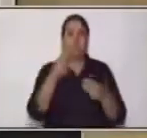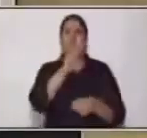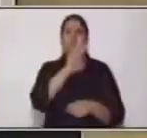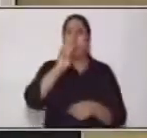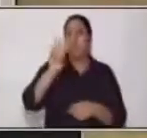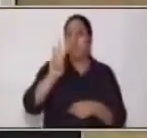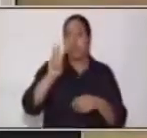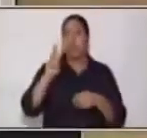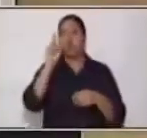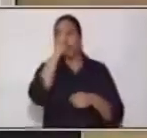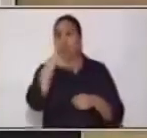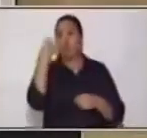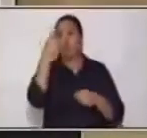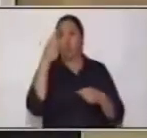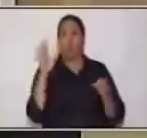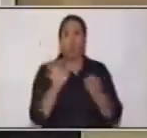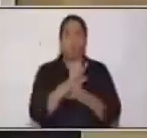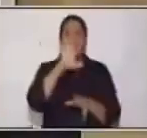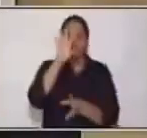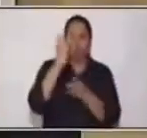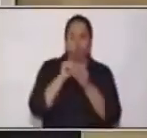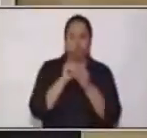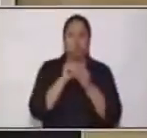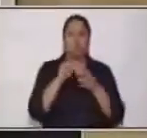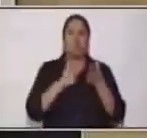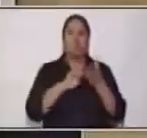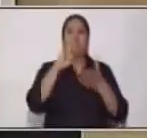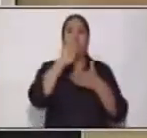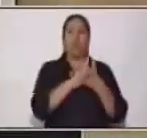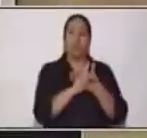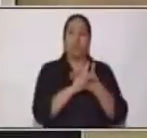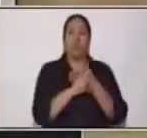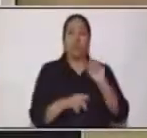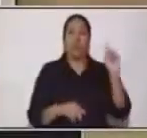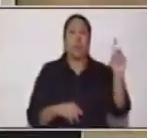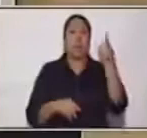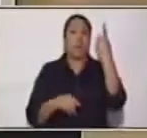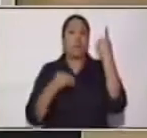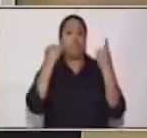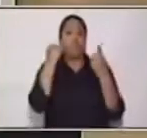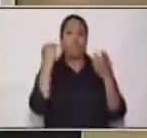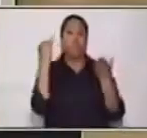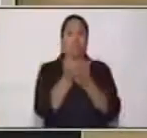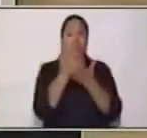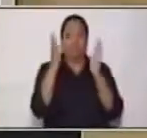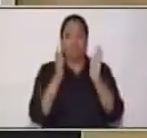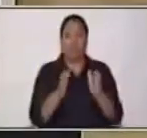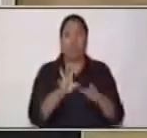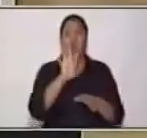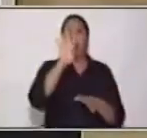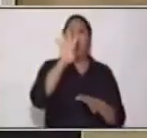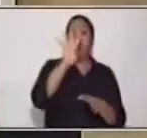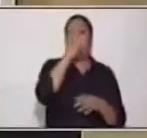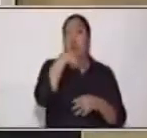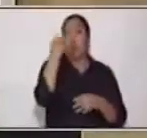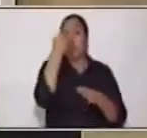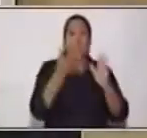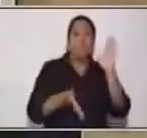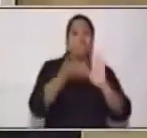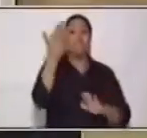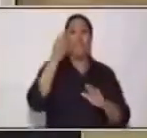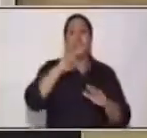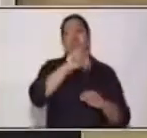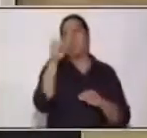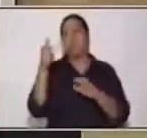total en un proyecto. Si el primer investigador dedica 4 horas más que su compañero, y viene el